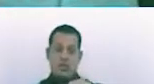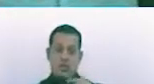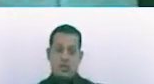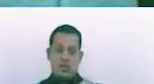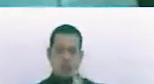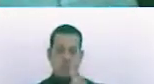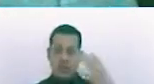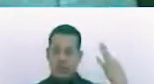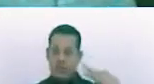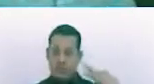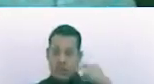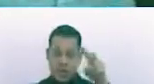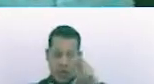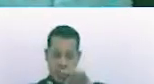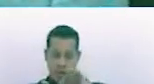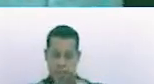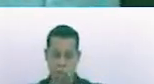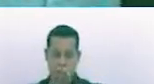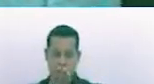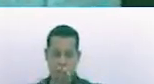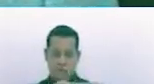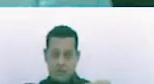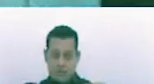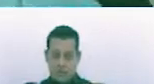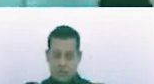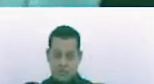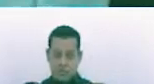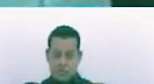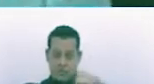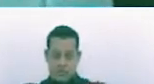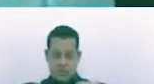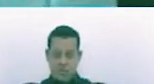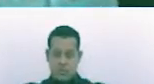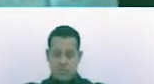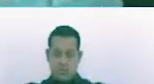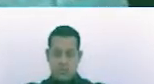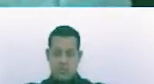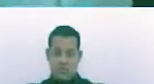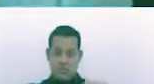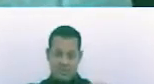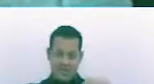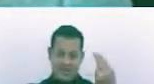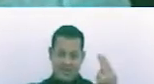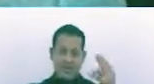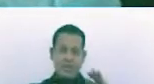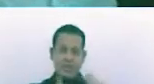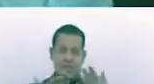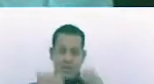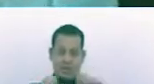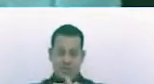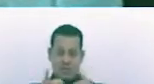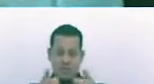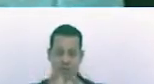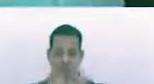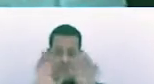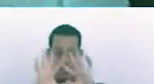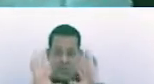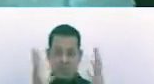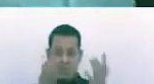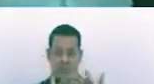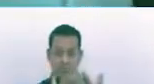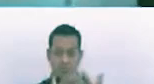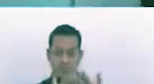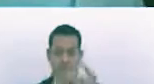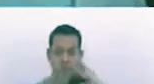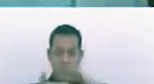solo los invito a que lean el índice de corrupción que acaba de salir ahorita por una organización internacional